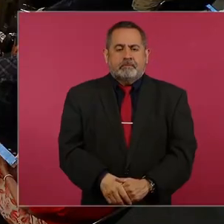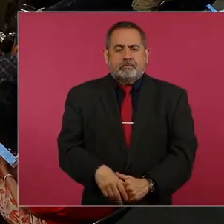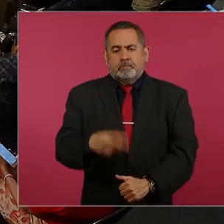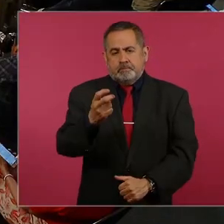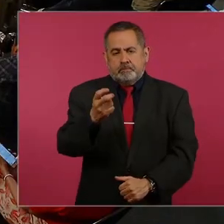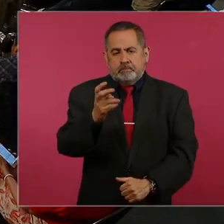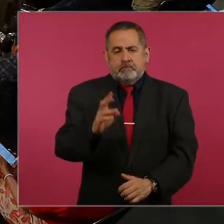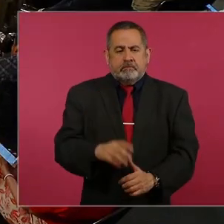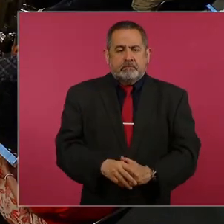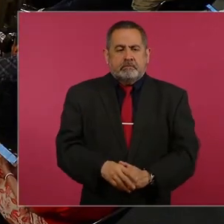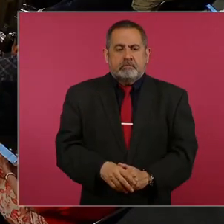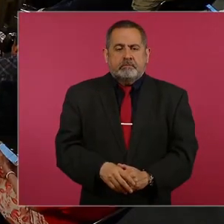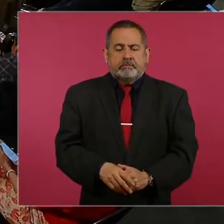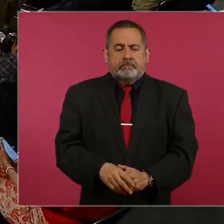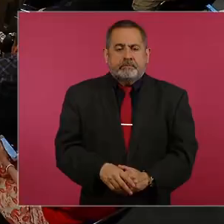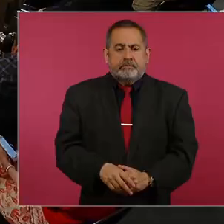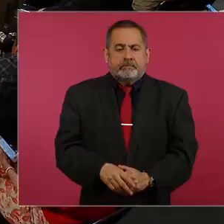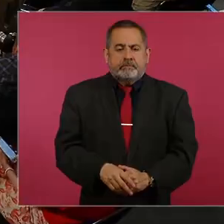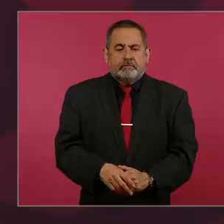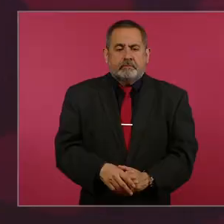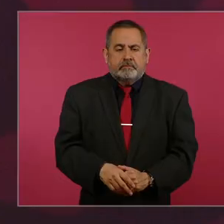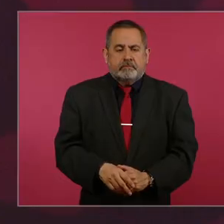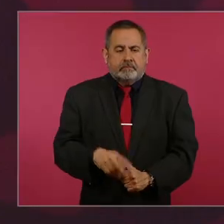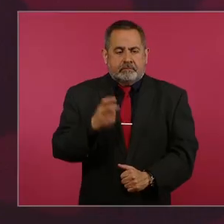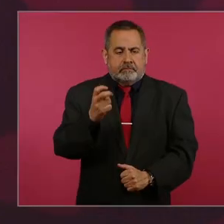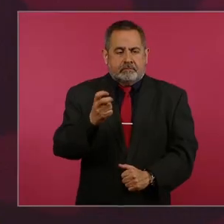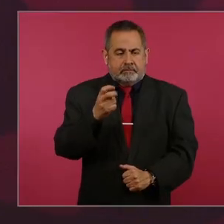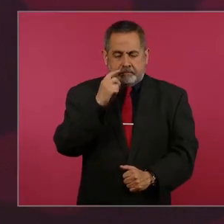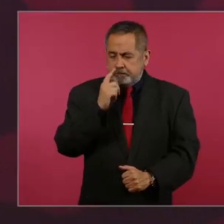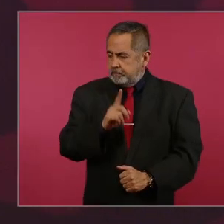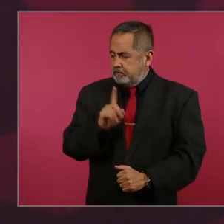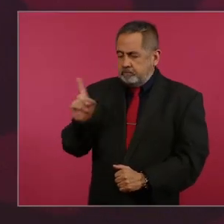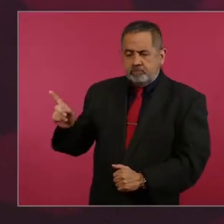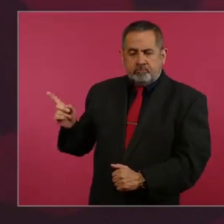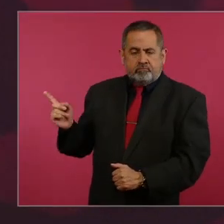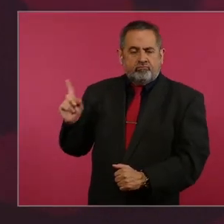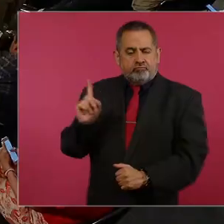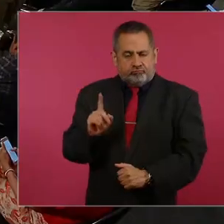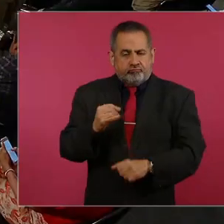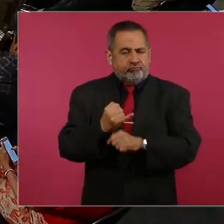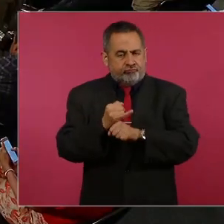Entonces, vamos a que nos informen.